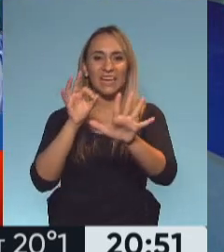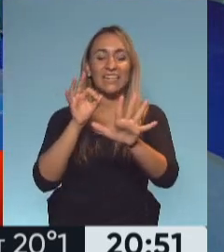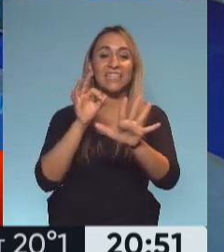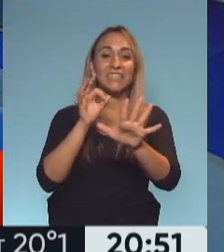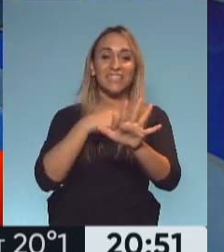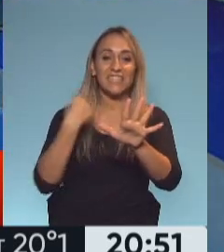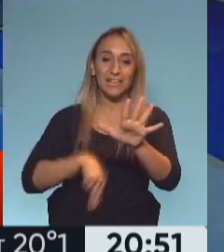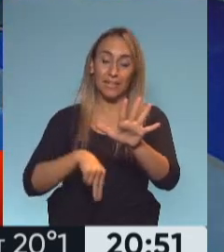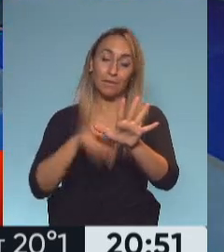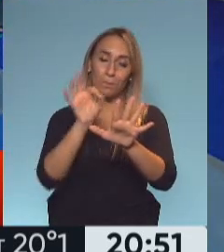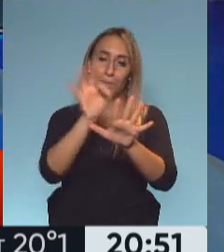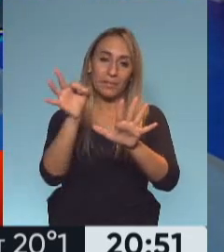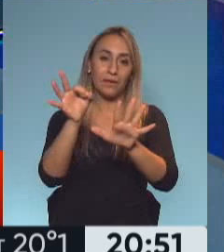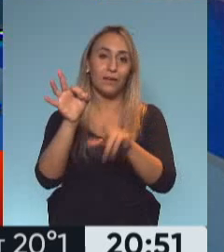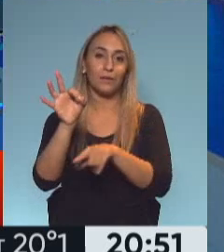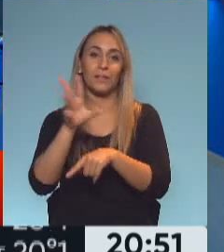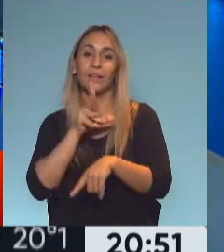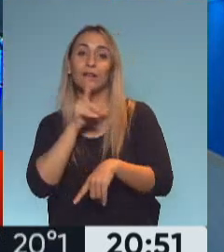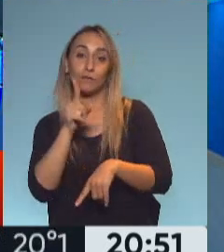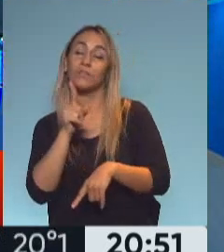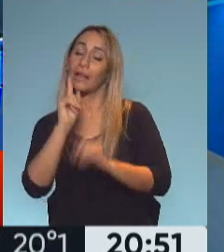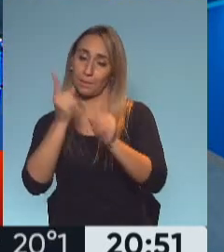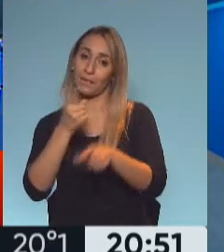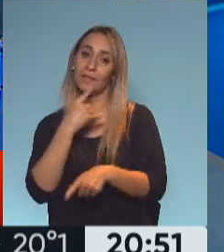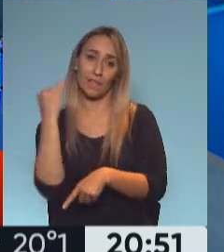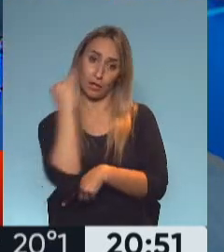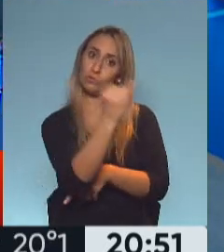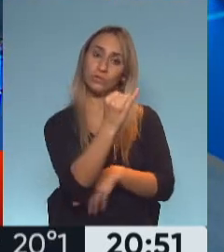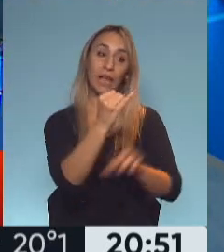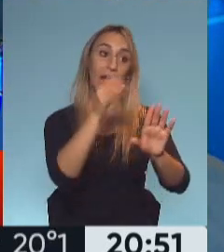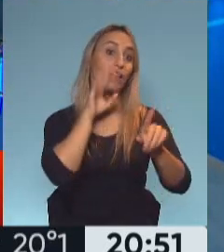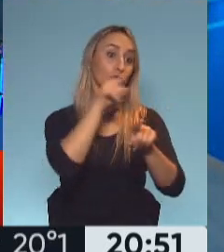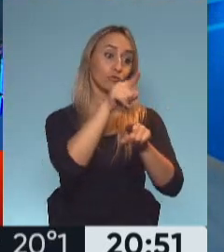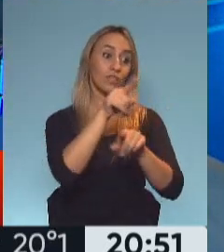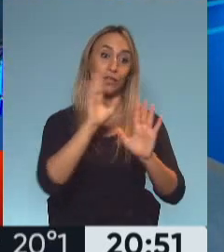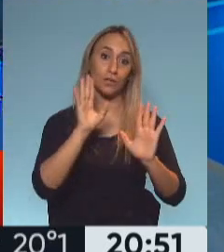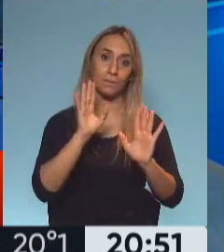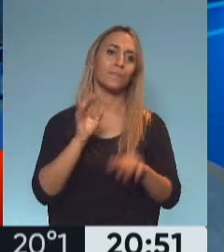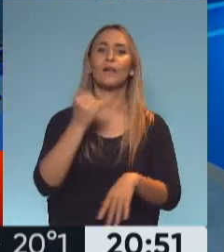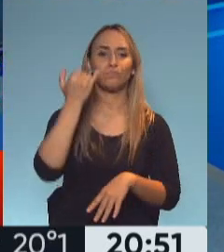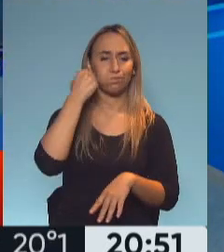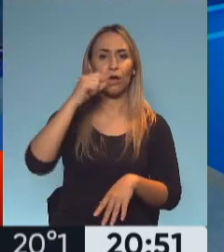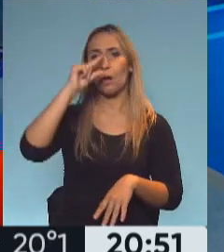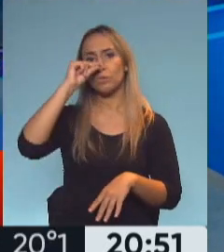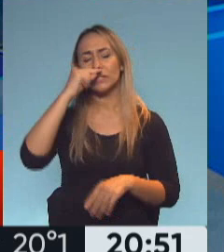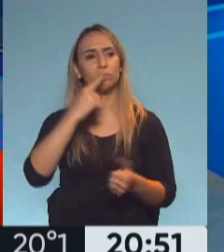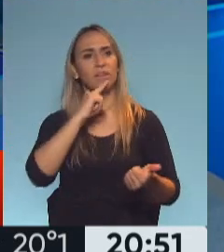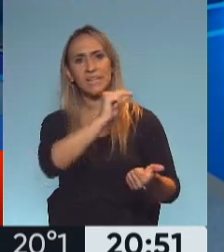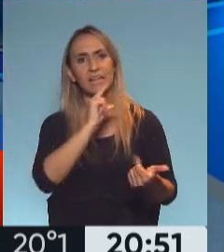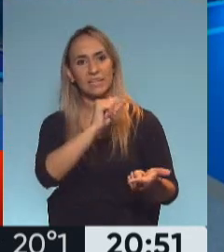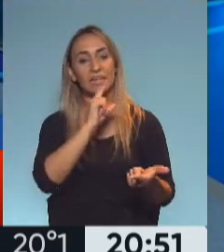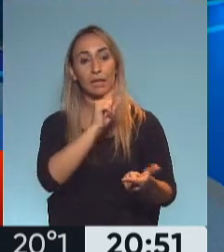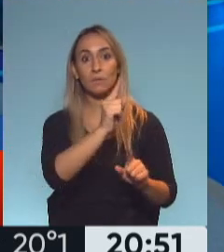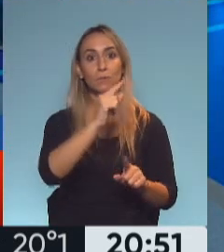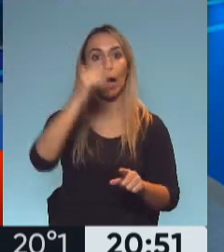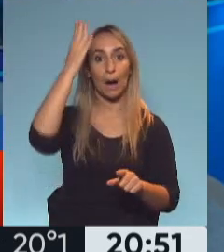Rusia, por supuesto. Rusia y China. Que ya había sido Vladimir Putin objeto de críticas muy fuertes de Joe Biden, ¿no? Recordemos que le